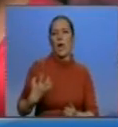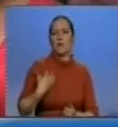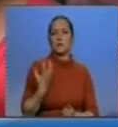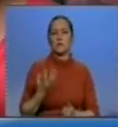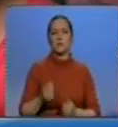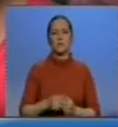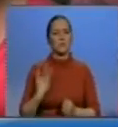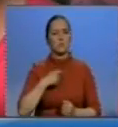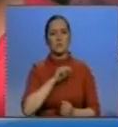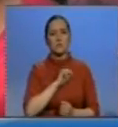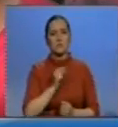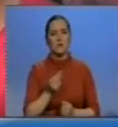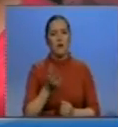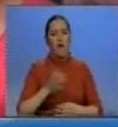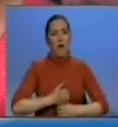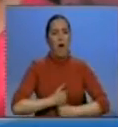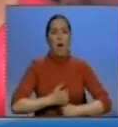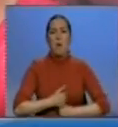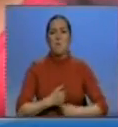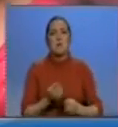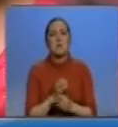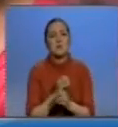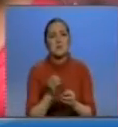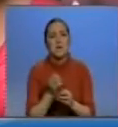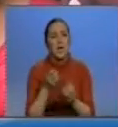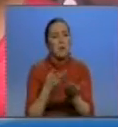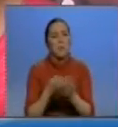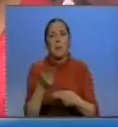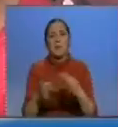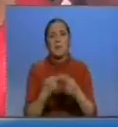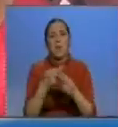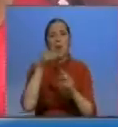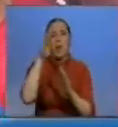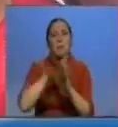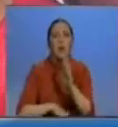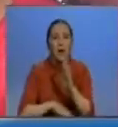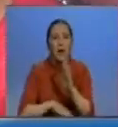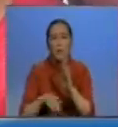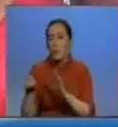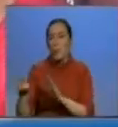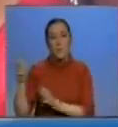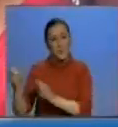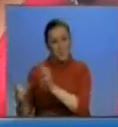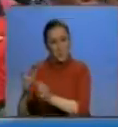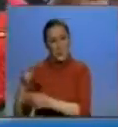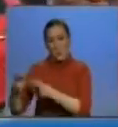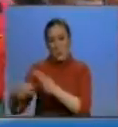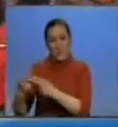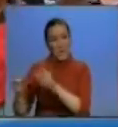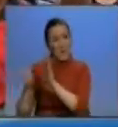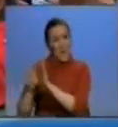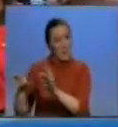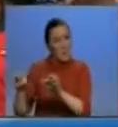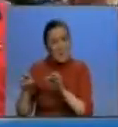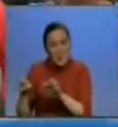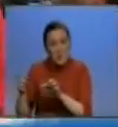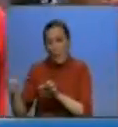Estamos muriéndonos de hambre y los centros comerciales encerrados, mientras las ventas ambulantes han aumentado en todo el centro histórico.